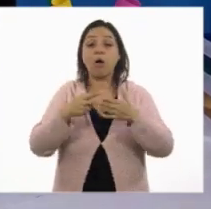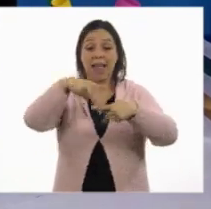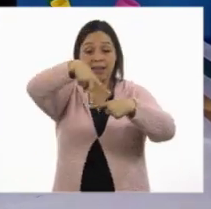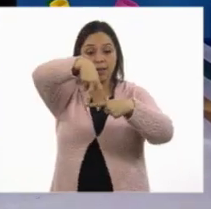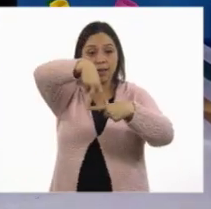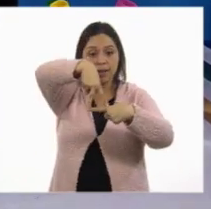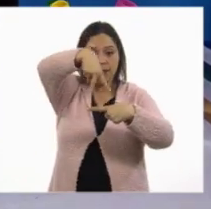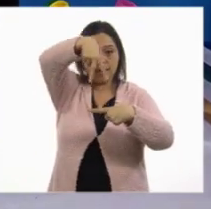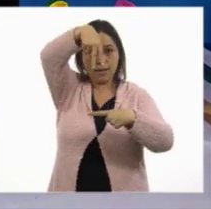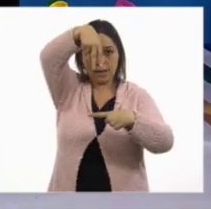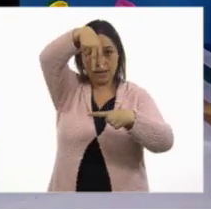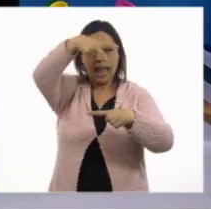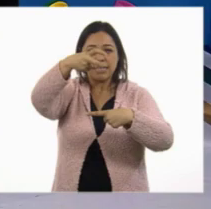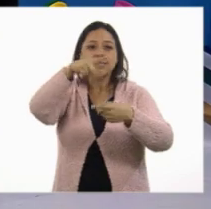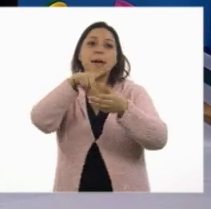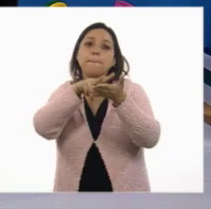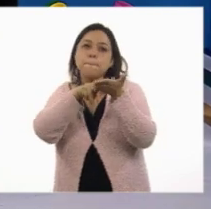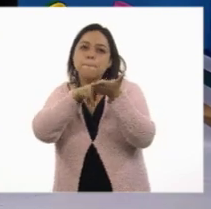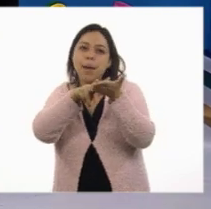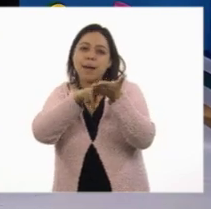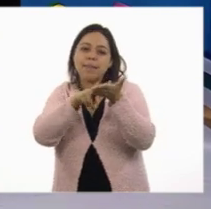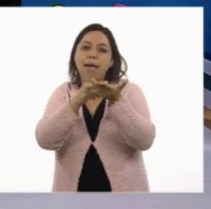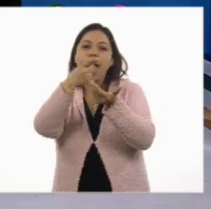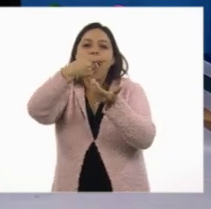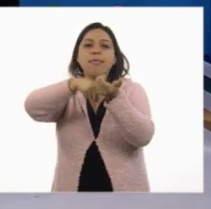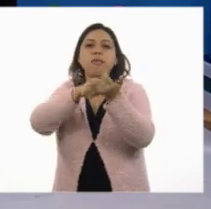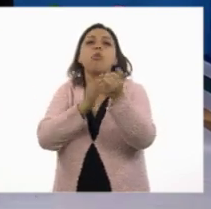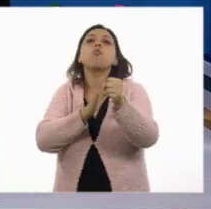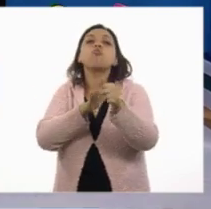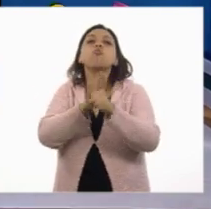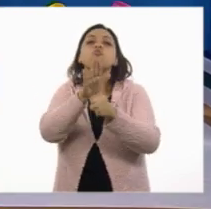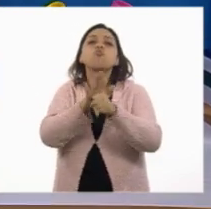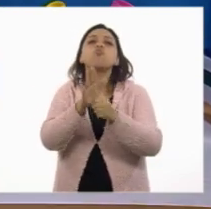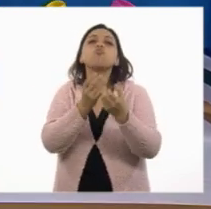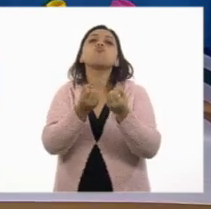que es el triángulo verde, ¿cuántos ejes de simetría tiene? Vamos a ver.